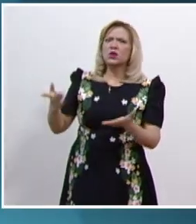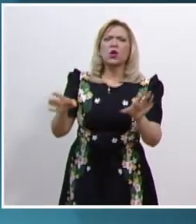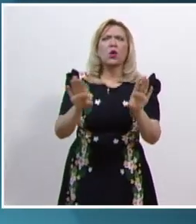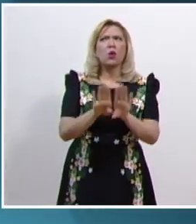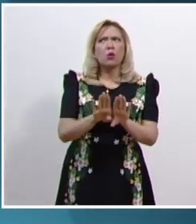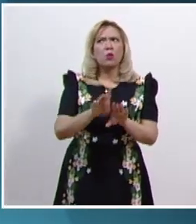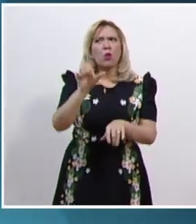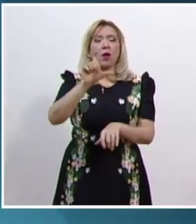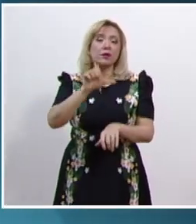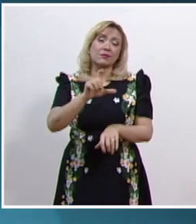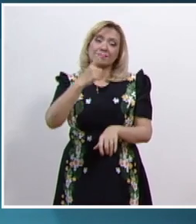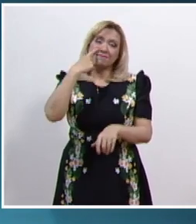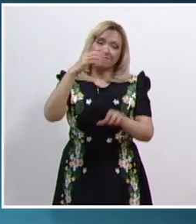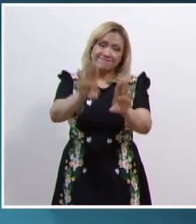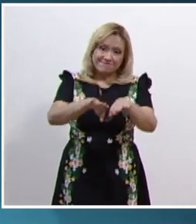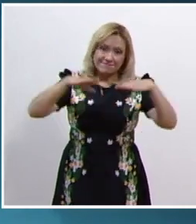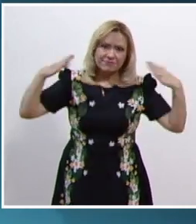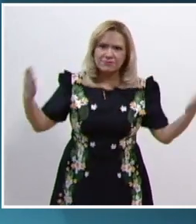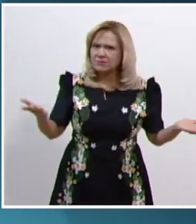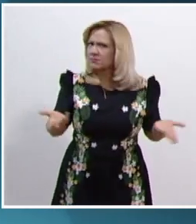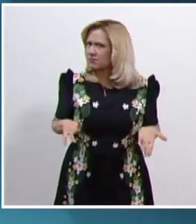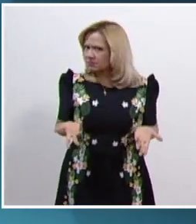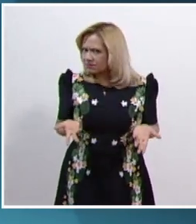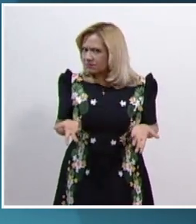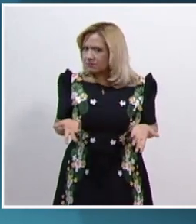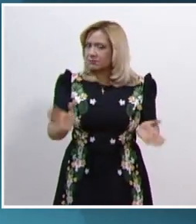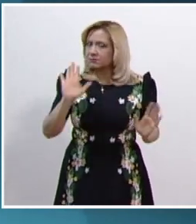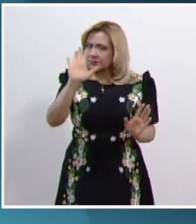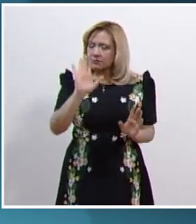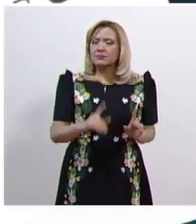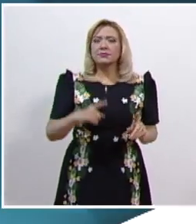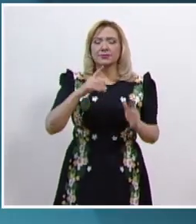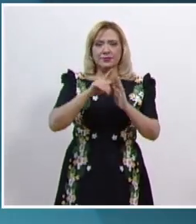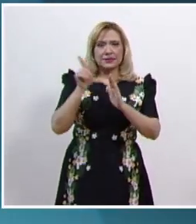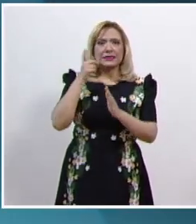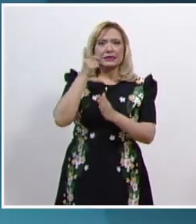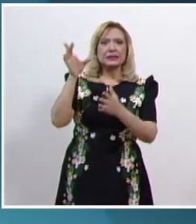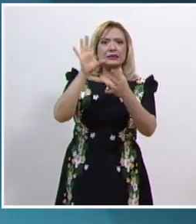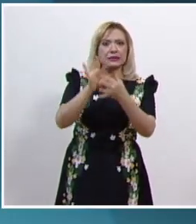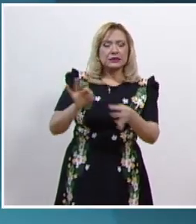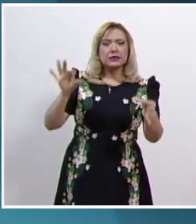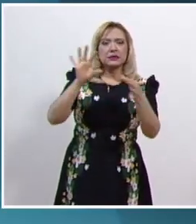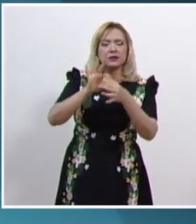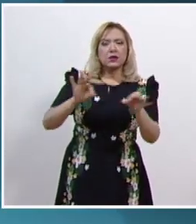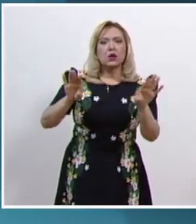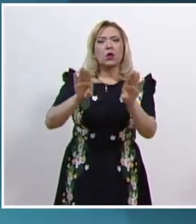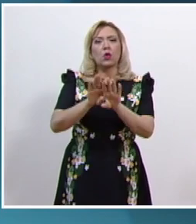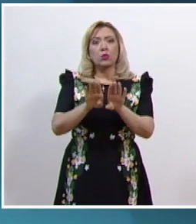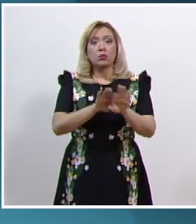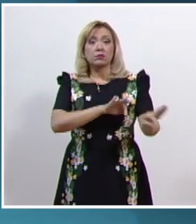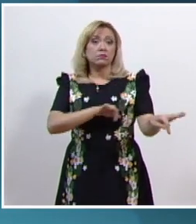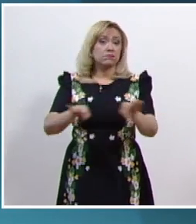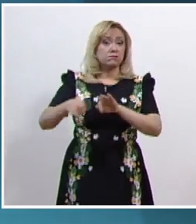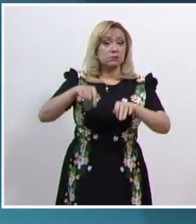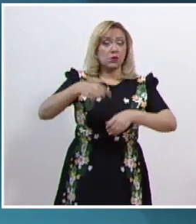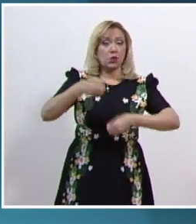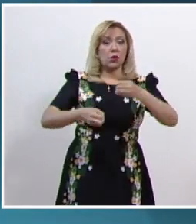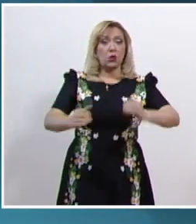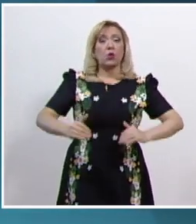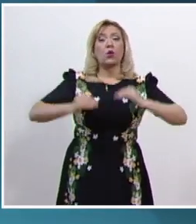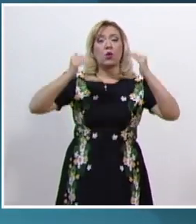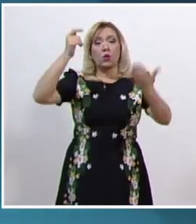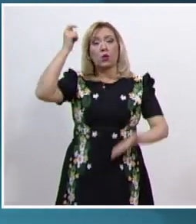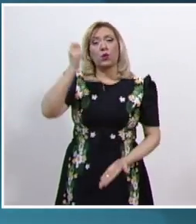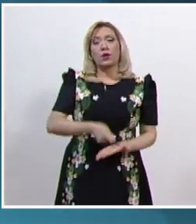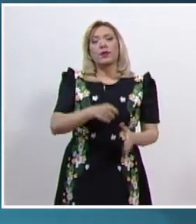restringir el derecho a la privacidad? Los casos que integran la obra dan cuenta de esta problemática y de la labor de la Corte en la adjudicación de